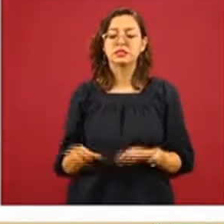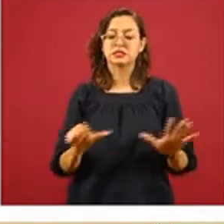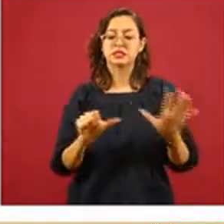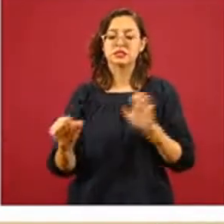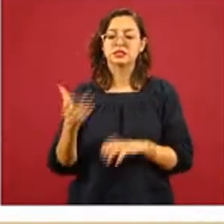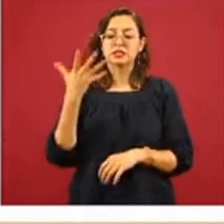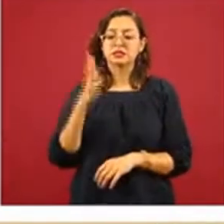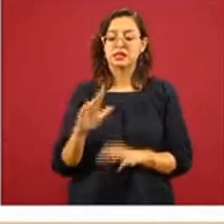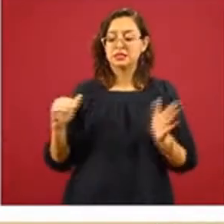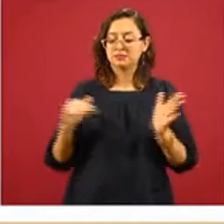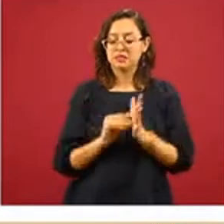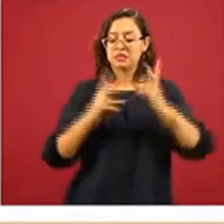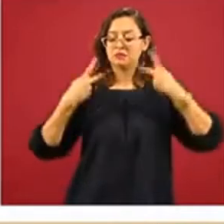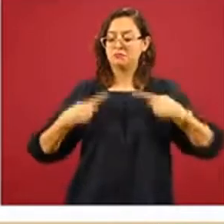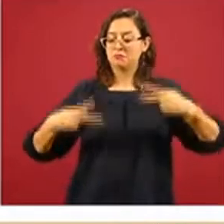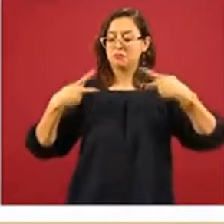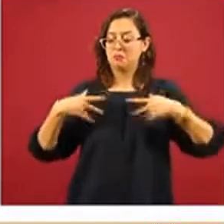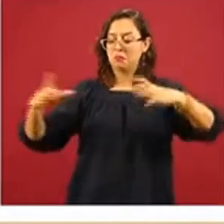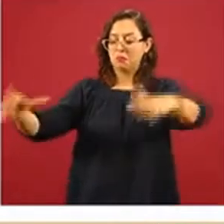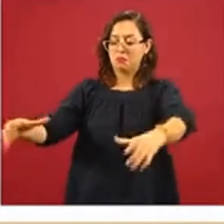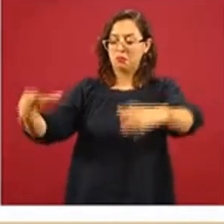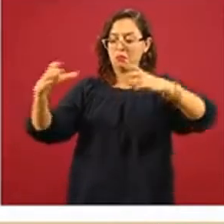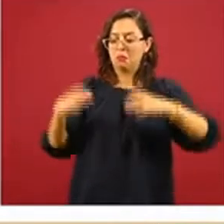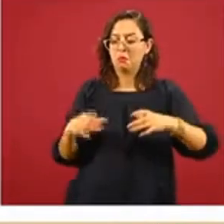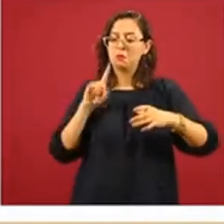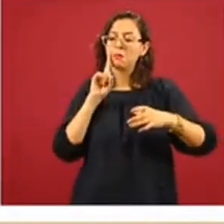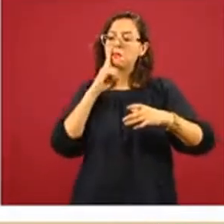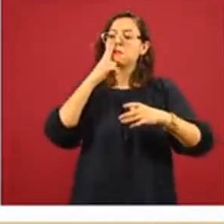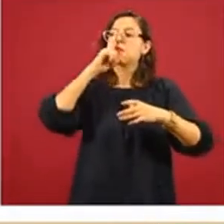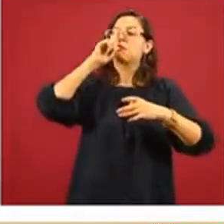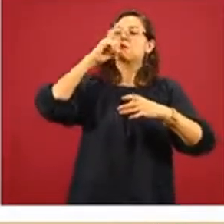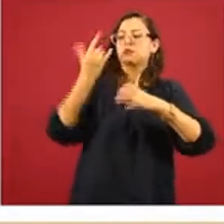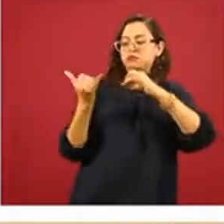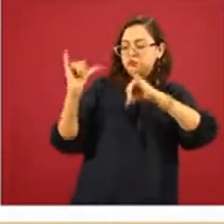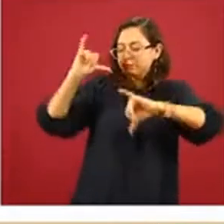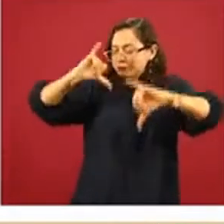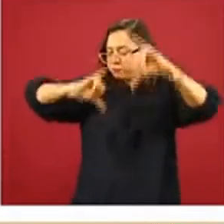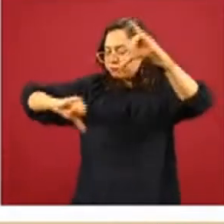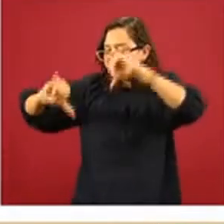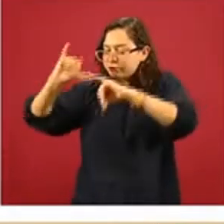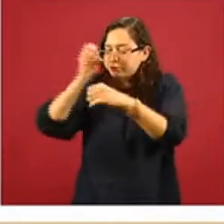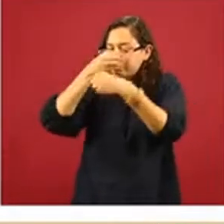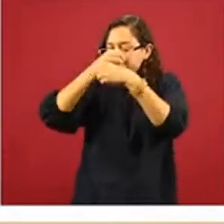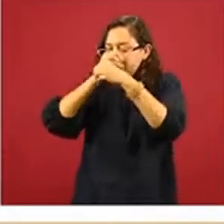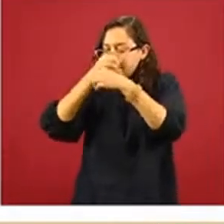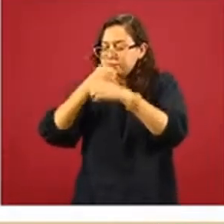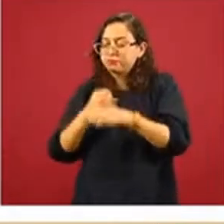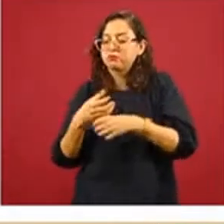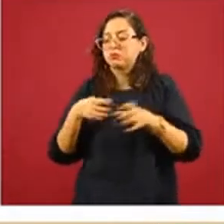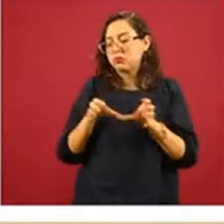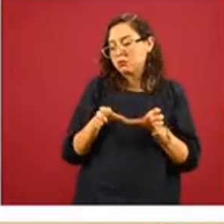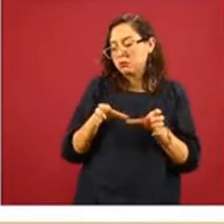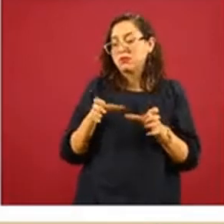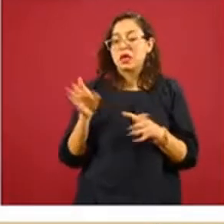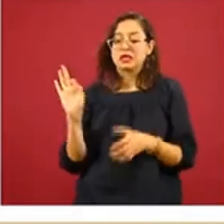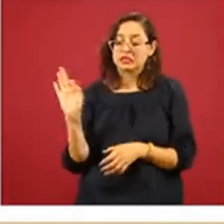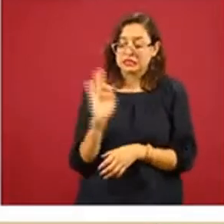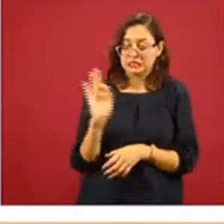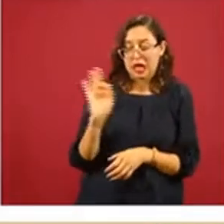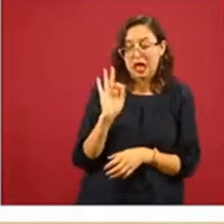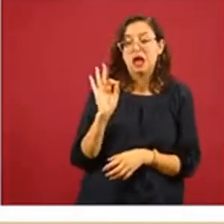610,000 personas las que han ingresado a protocolo de estudio, siendo clasificadas como casos sospechosos